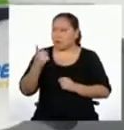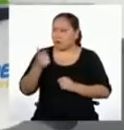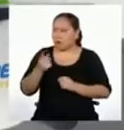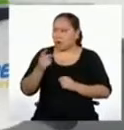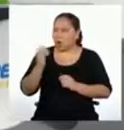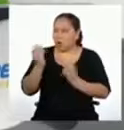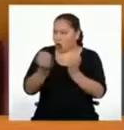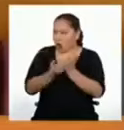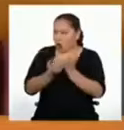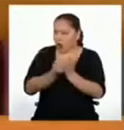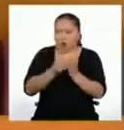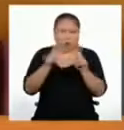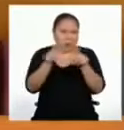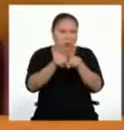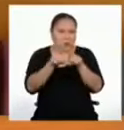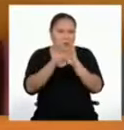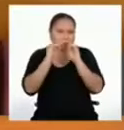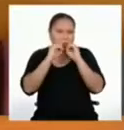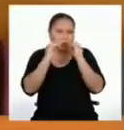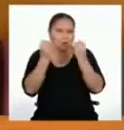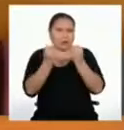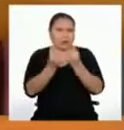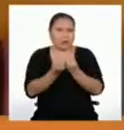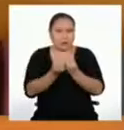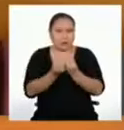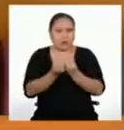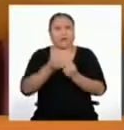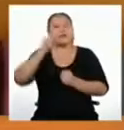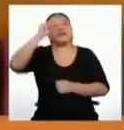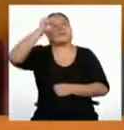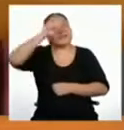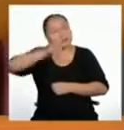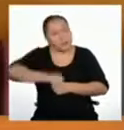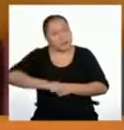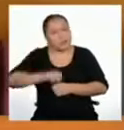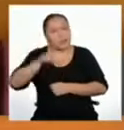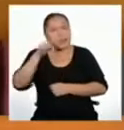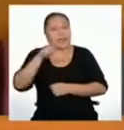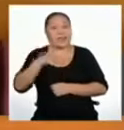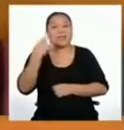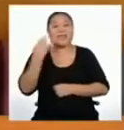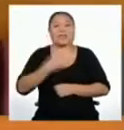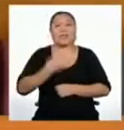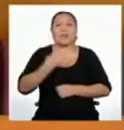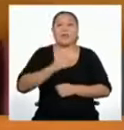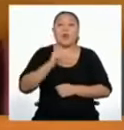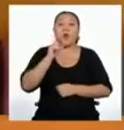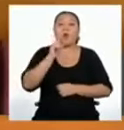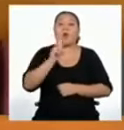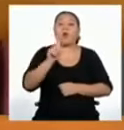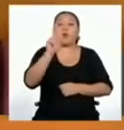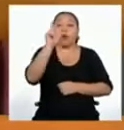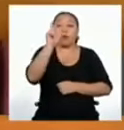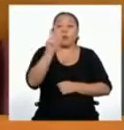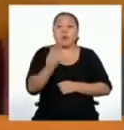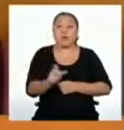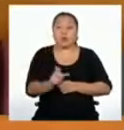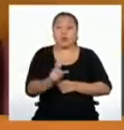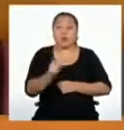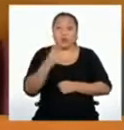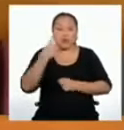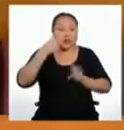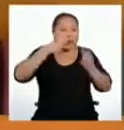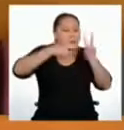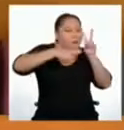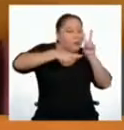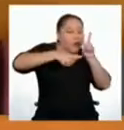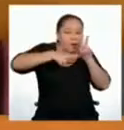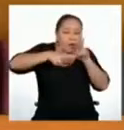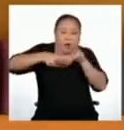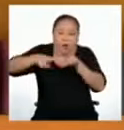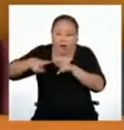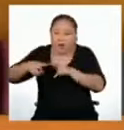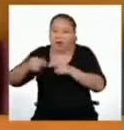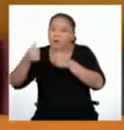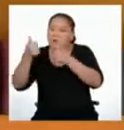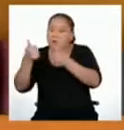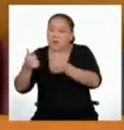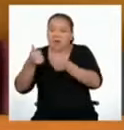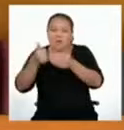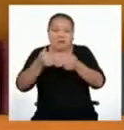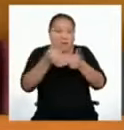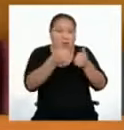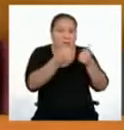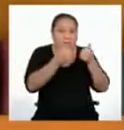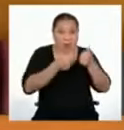es una organización. Claro, y siempre hay una persona que vela porque todo marche